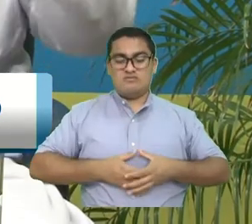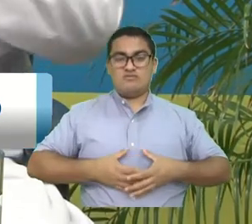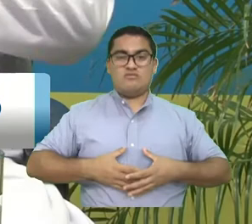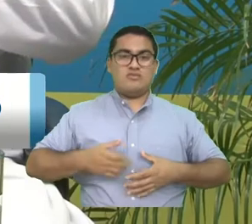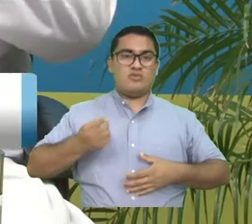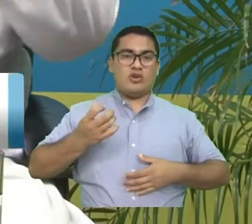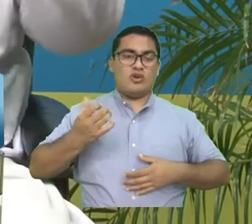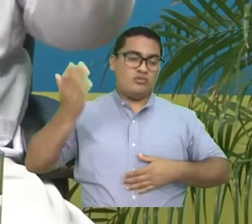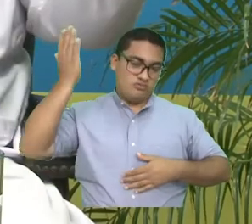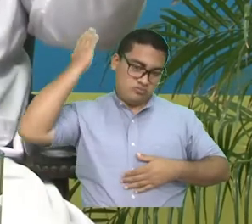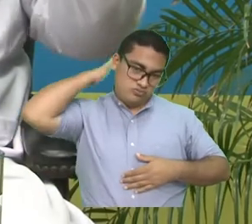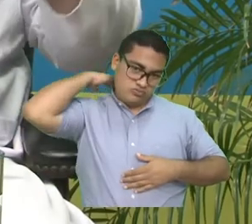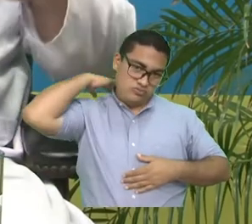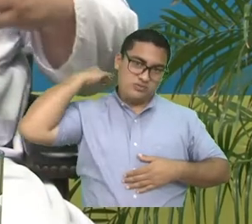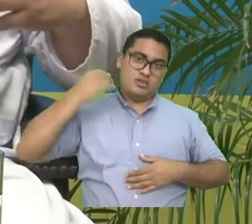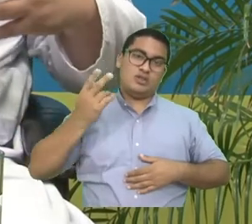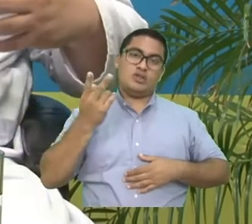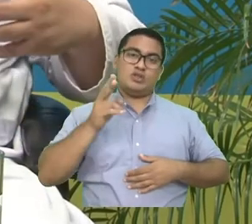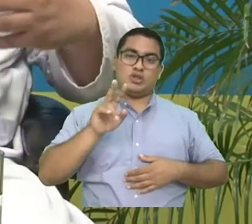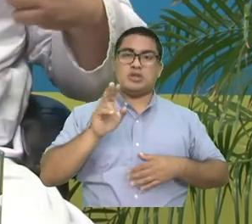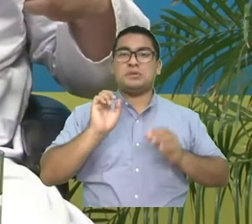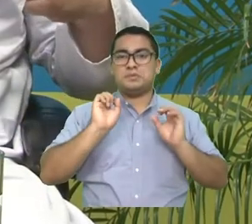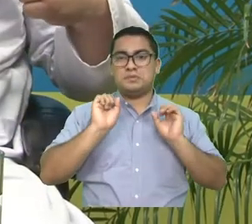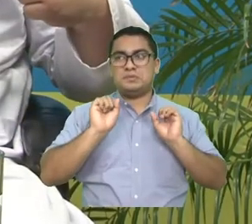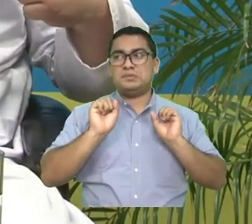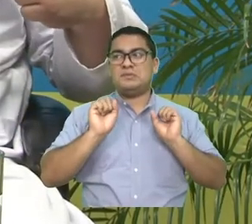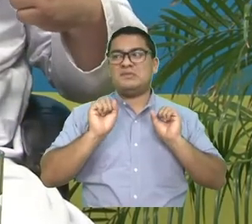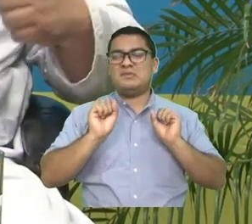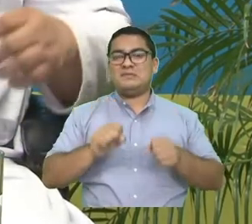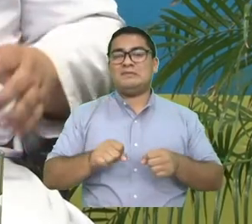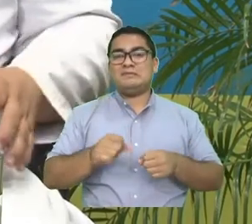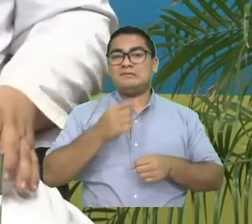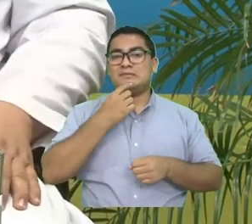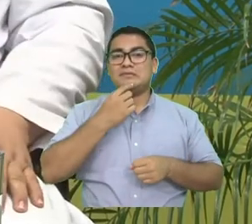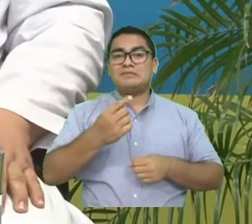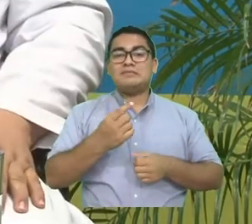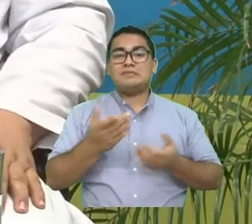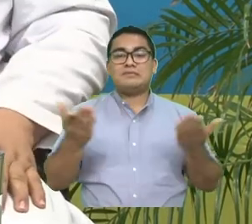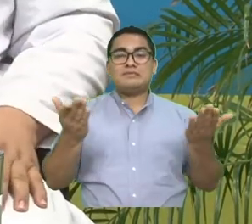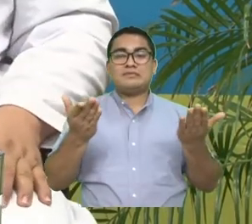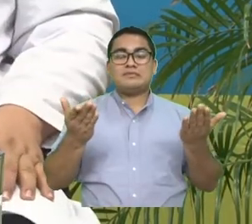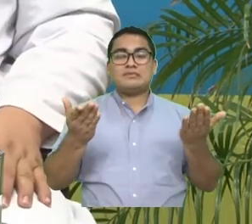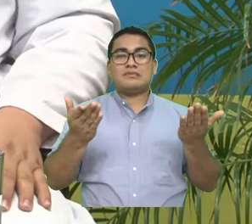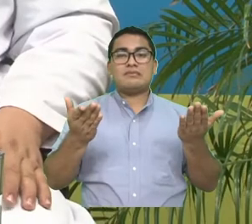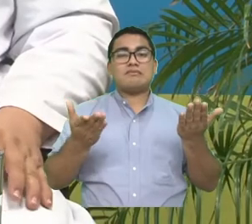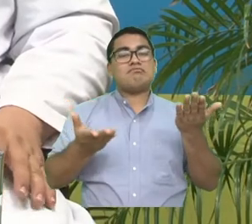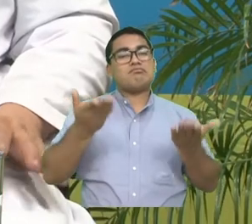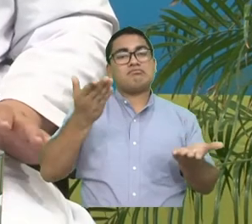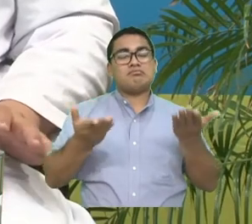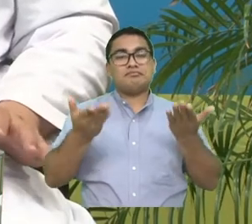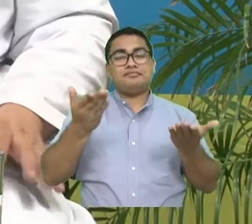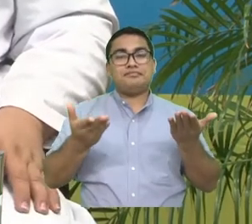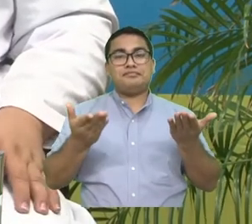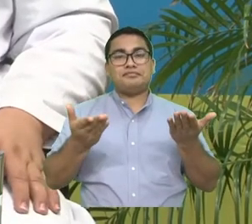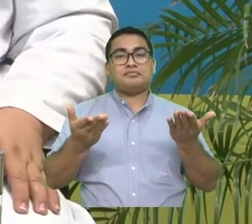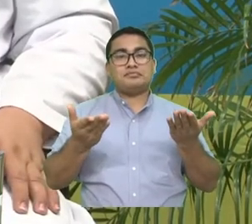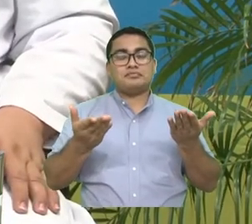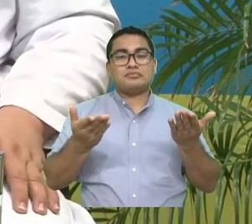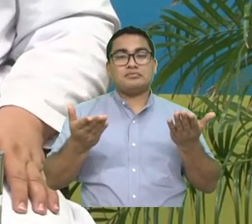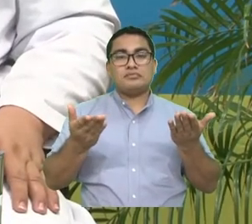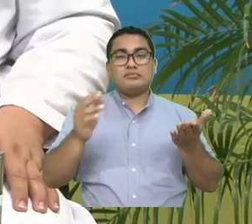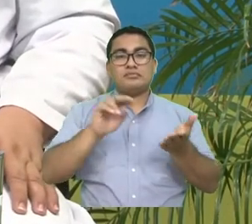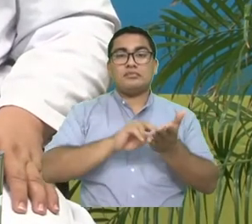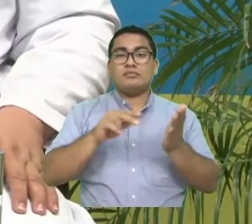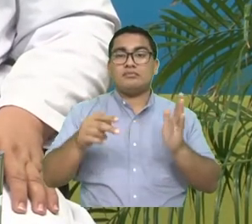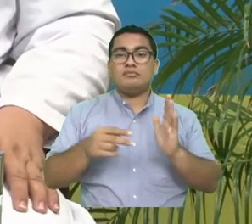dolor y expandiendo el dolor que hace que pueda llegar en otros lugares. Lo otro es que a veces no solamente la